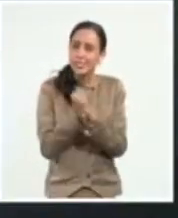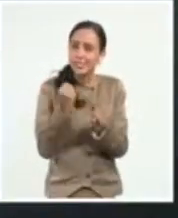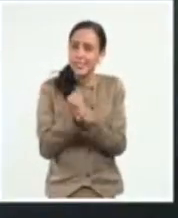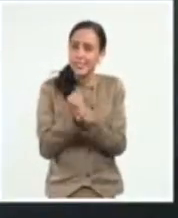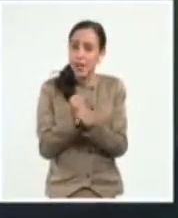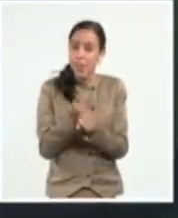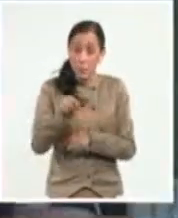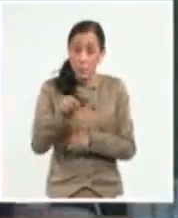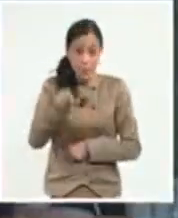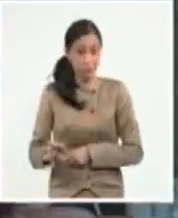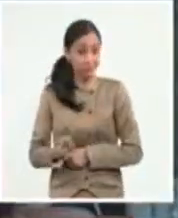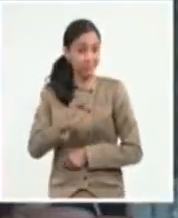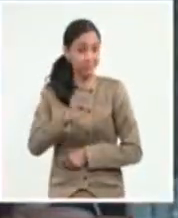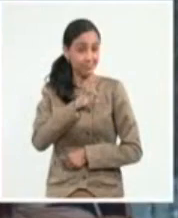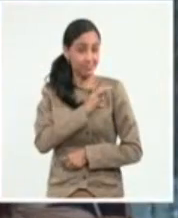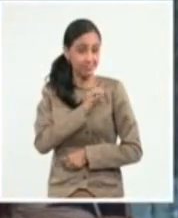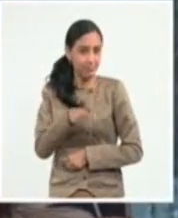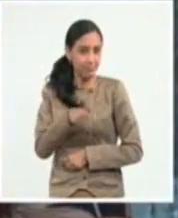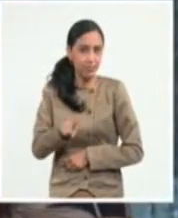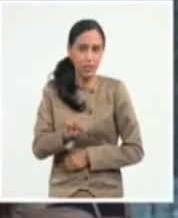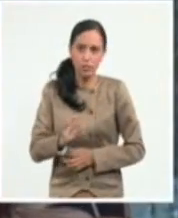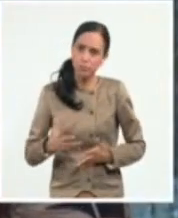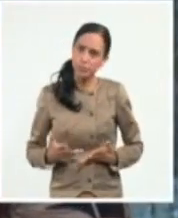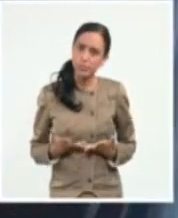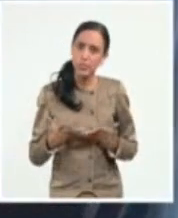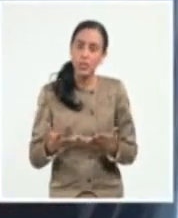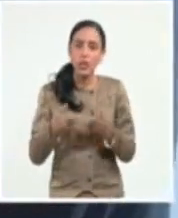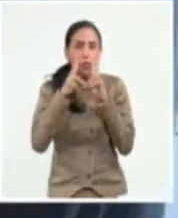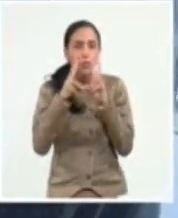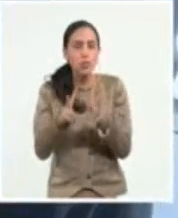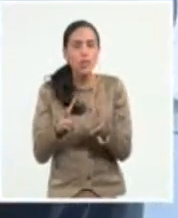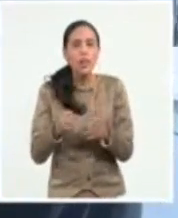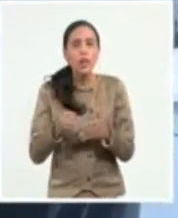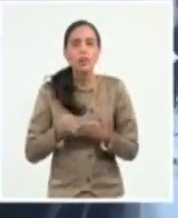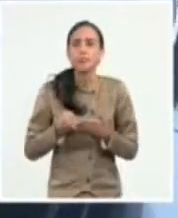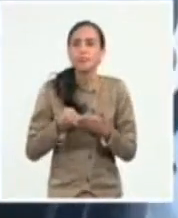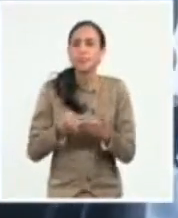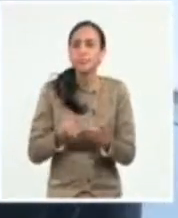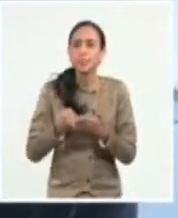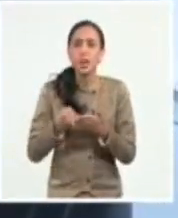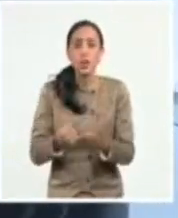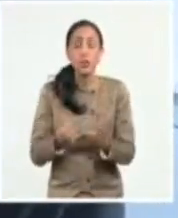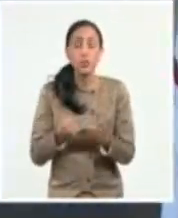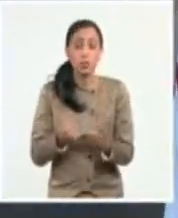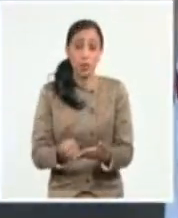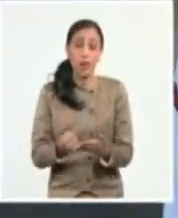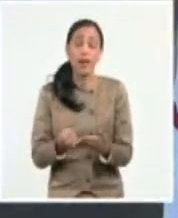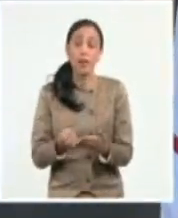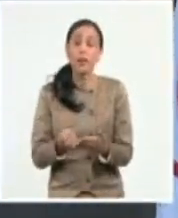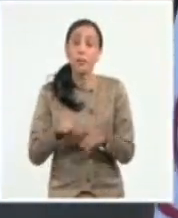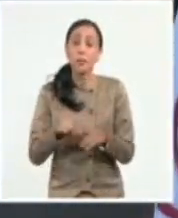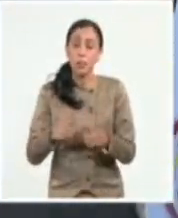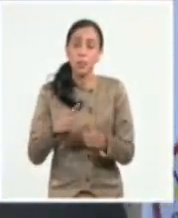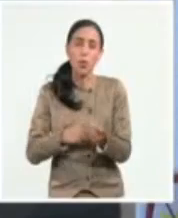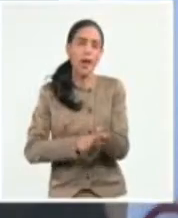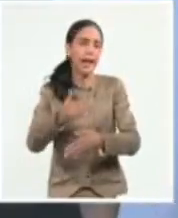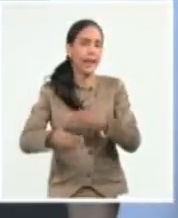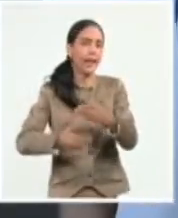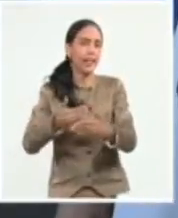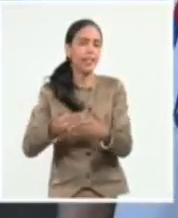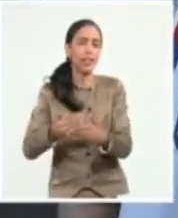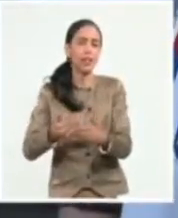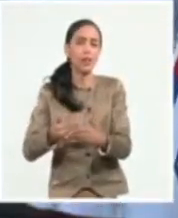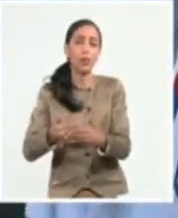los cuales han dedicado su vida a construir y servir como fieles herederos de la rica historia